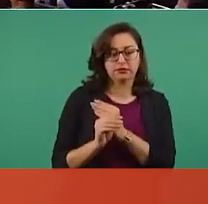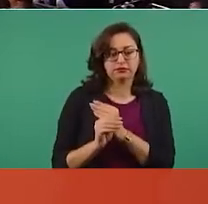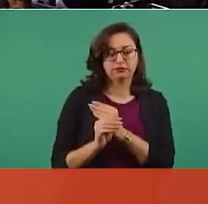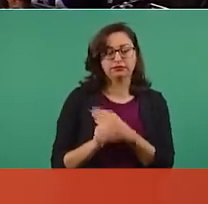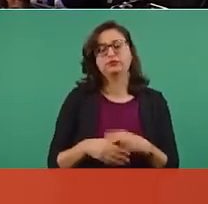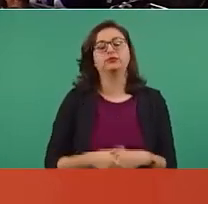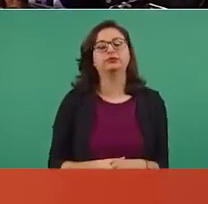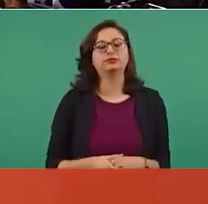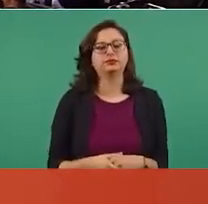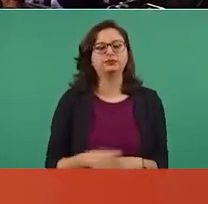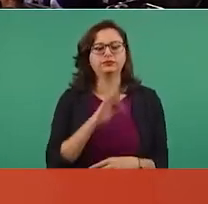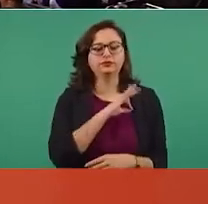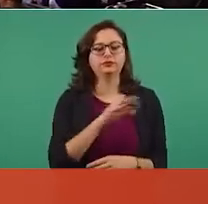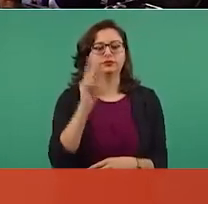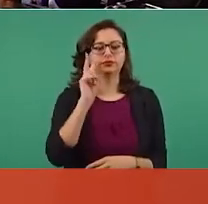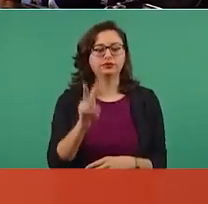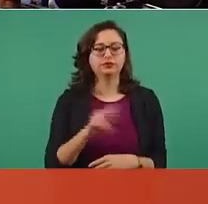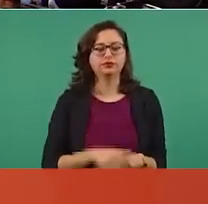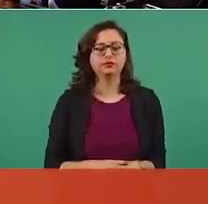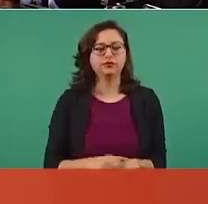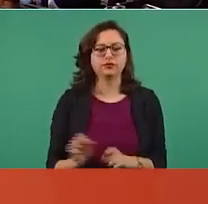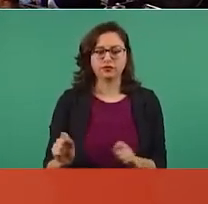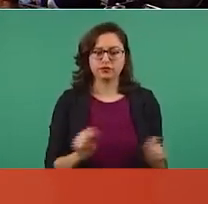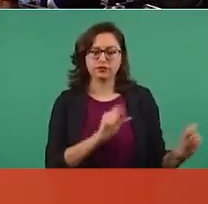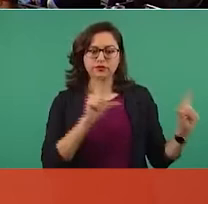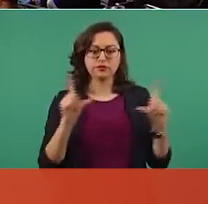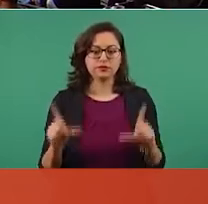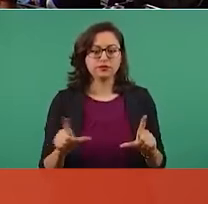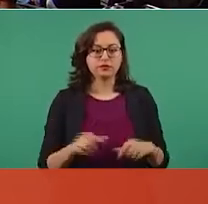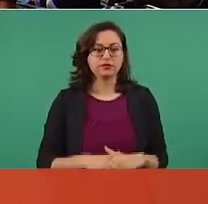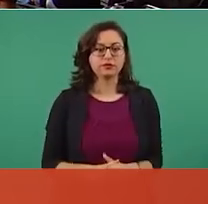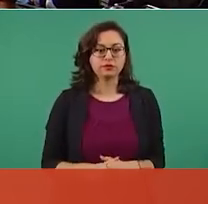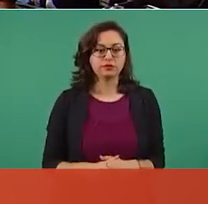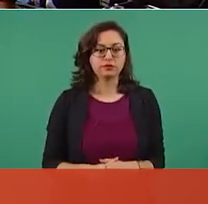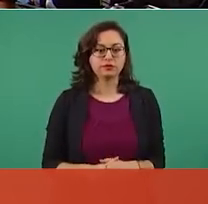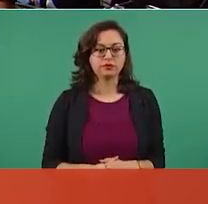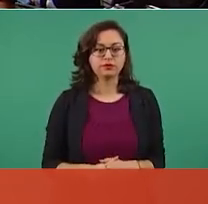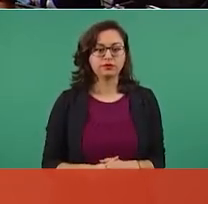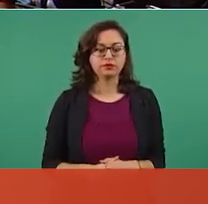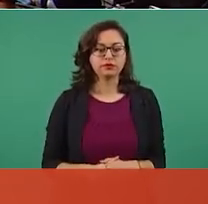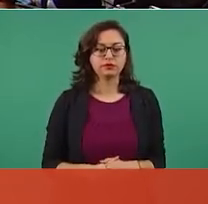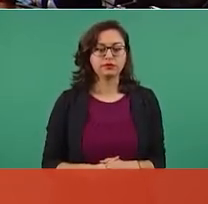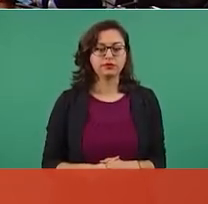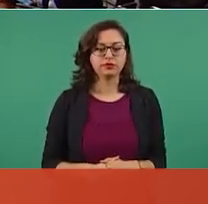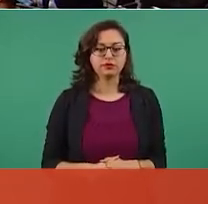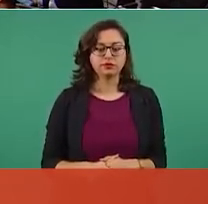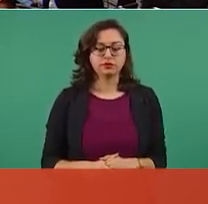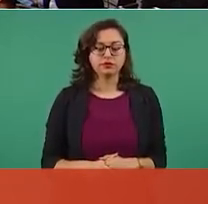Así está. Síguele, de favor. Este es Sur, Baja California Sur.